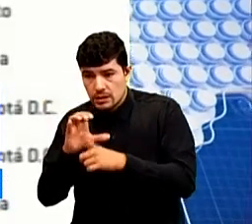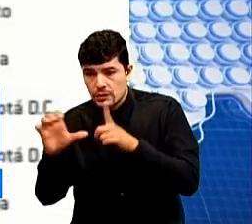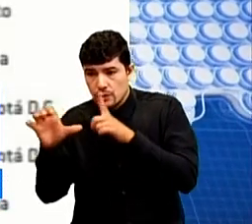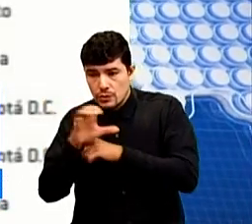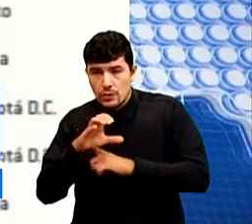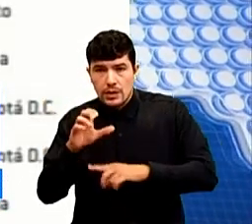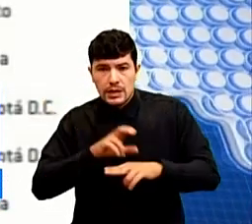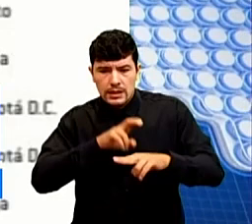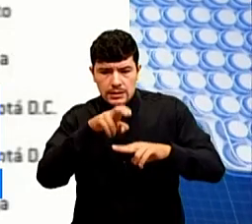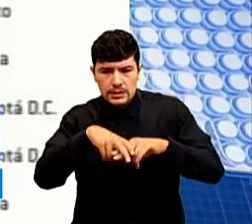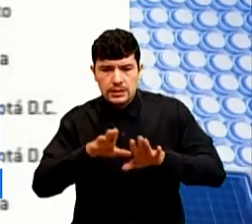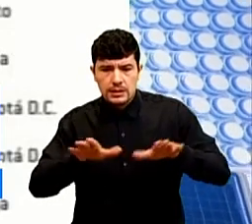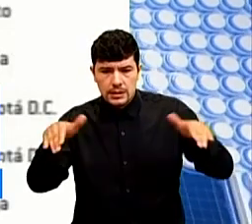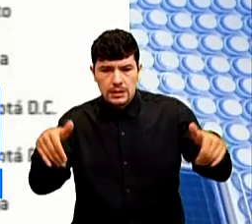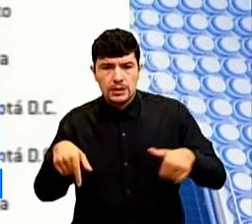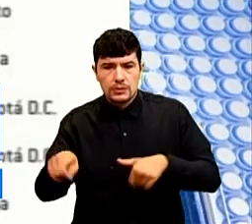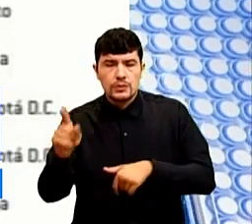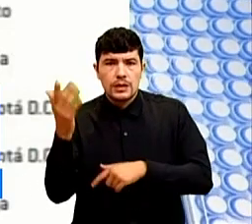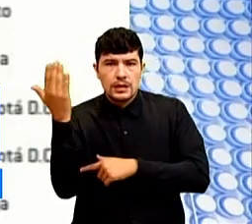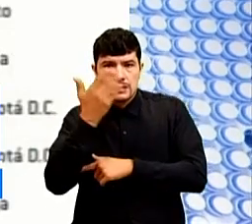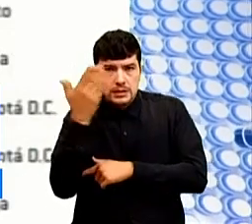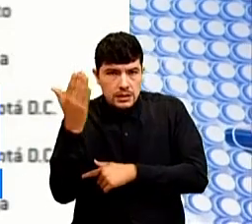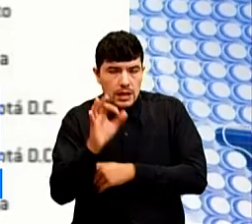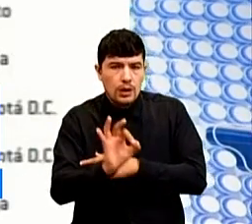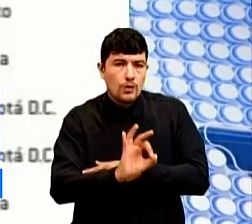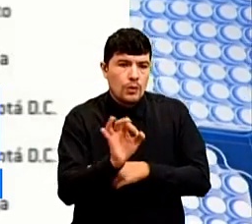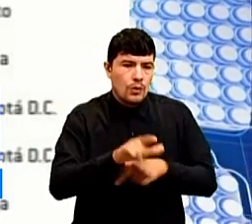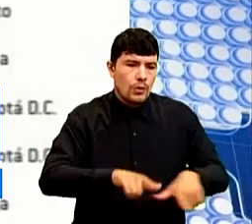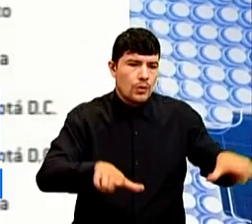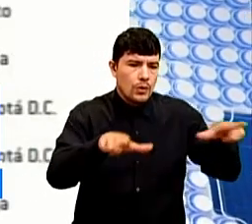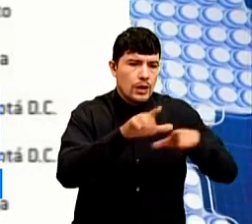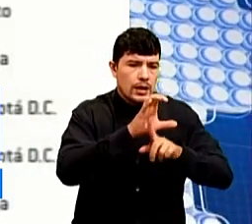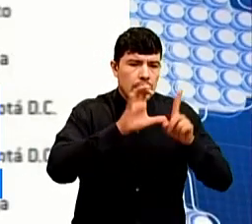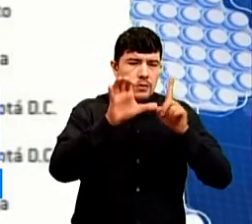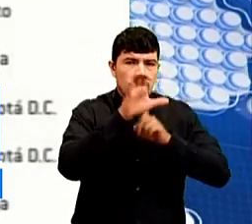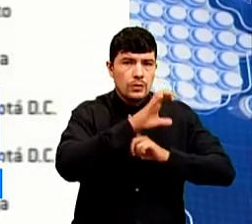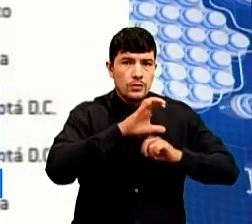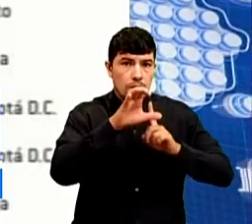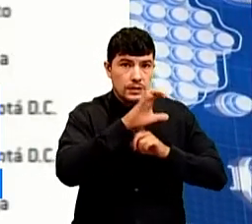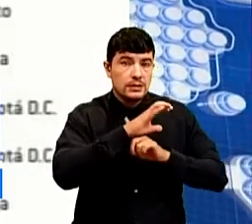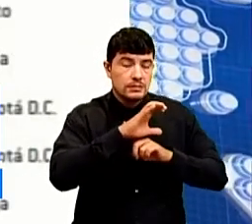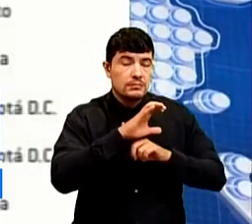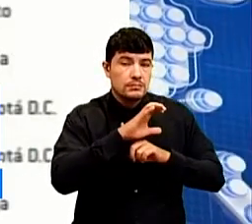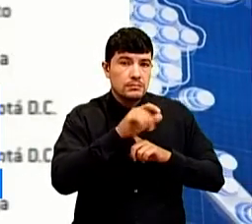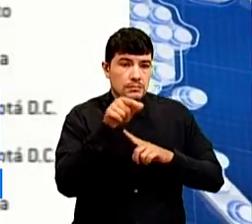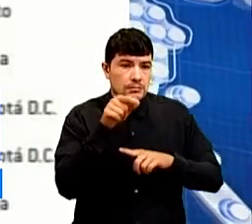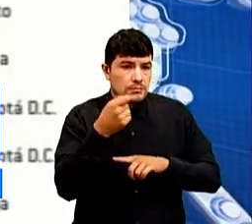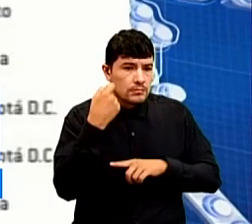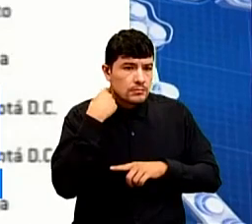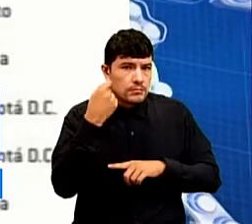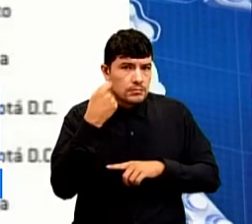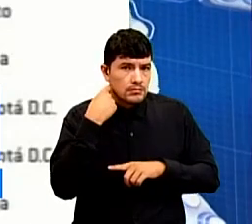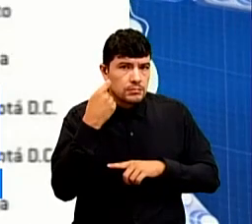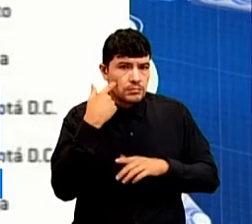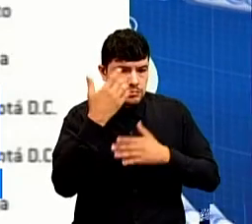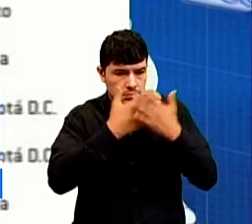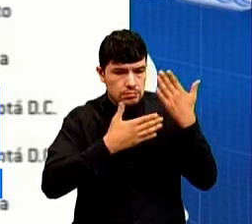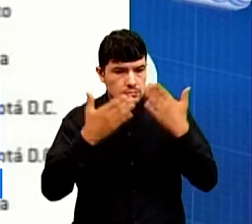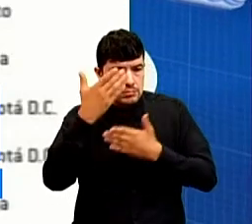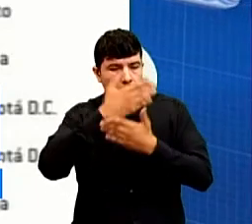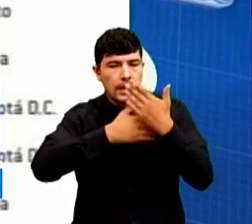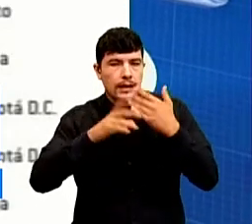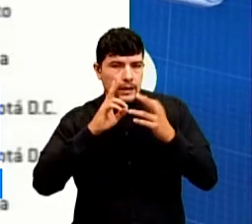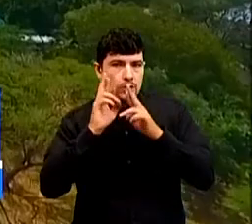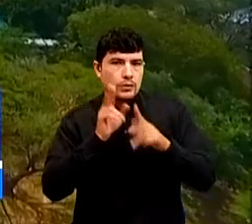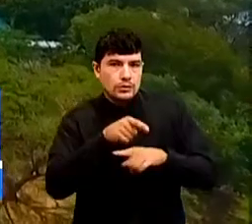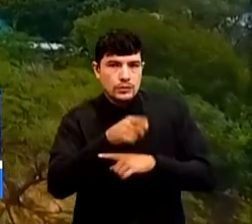sillas de sala de cine y escenarios culturales en los que ocupa posiciones superiores a 20 en la última posición a nivel